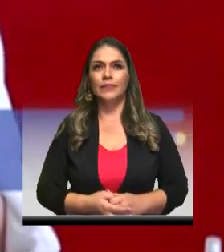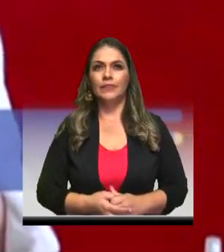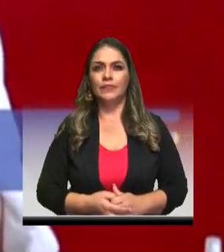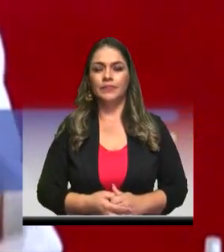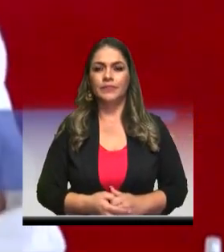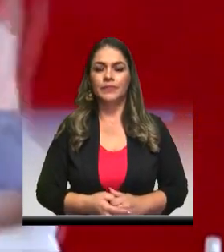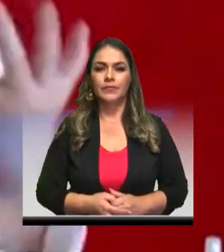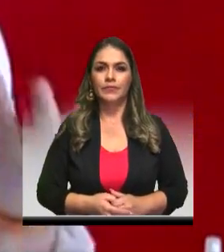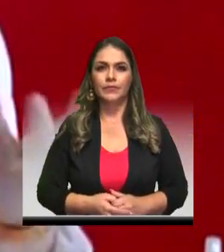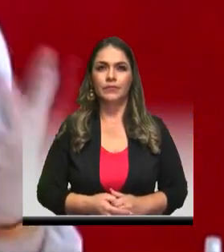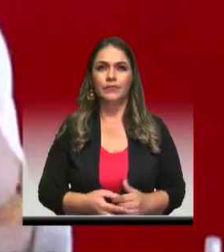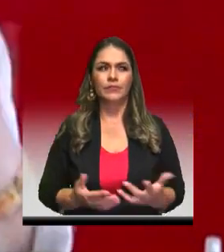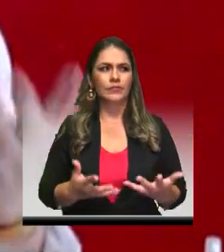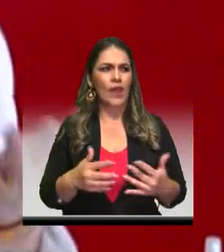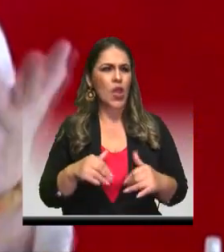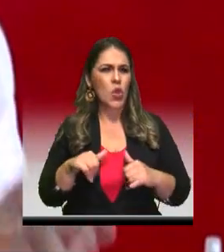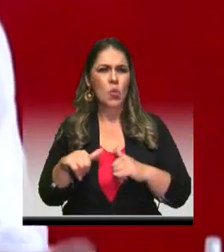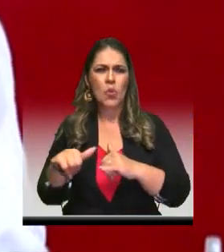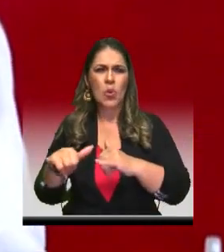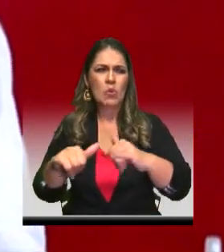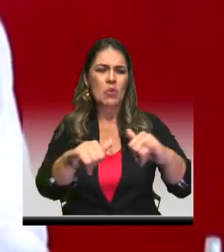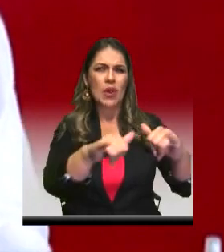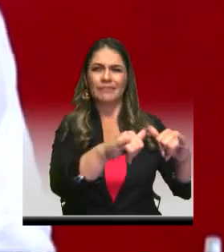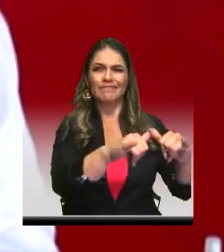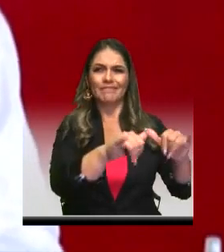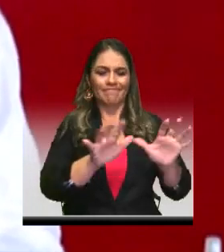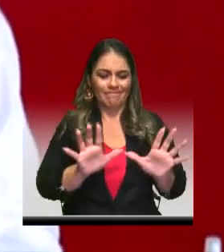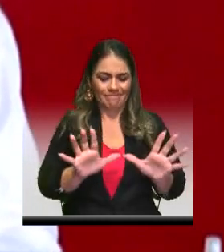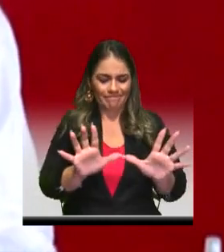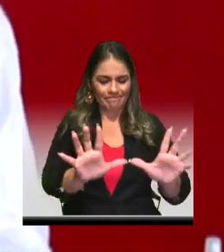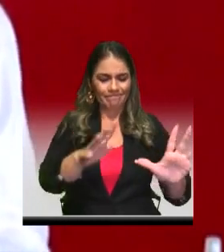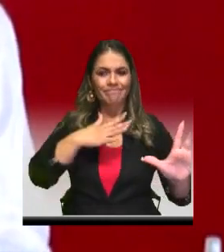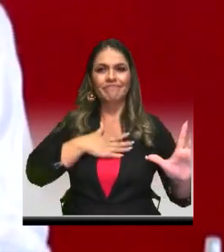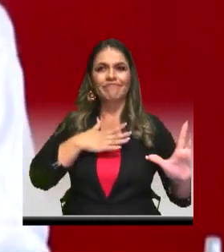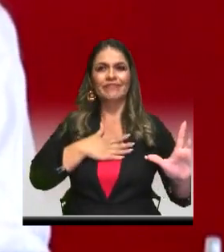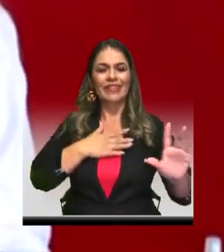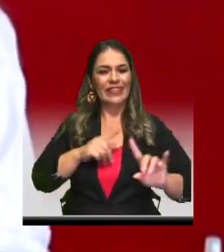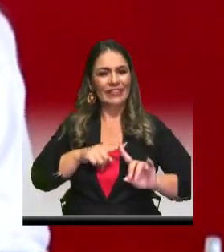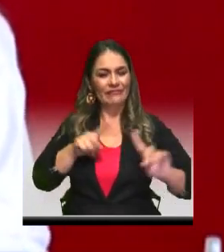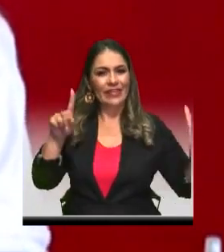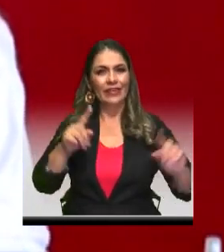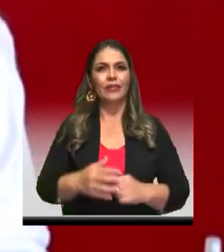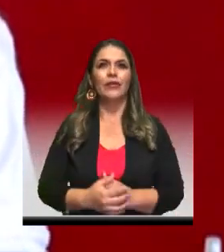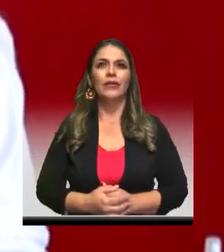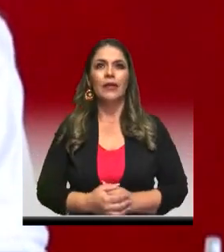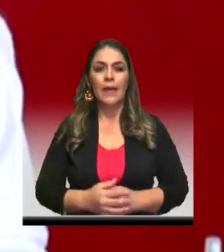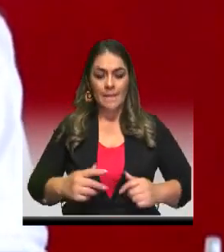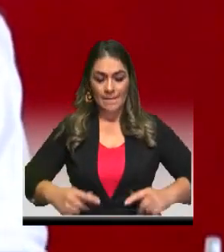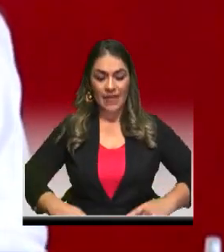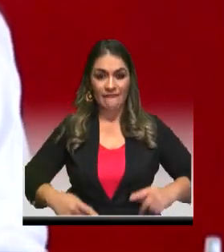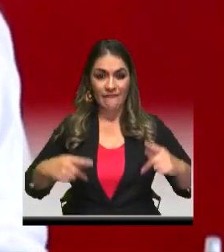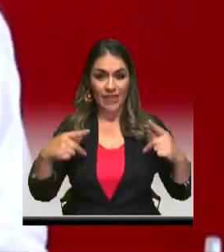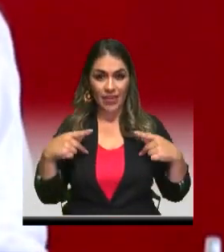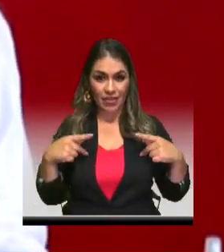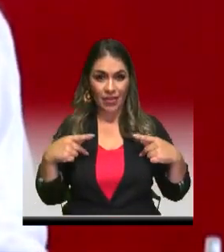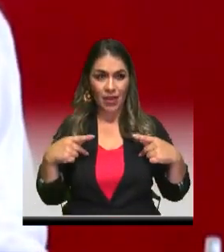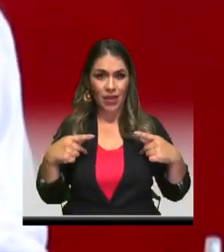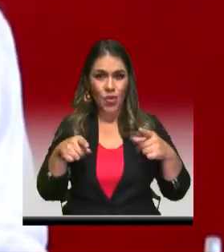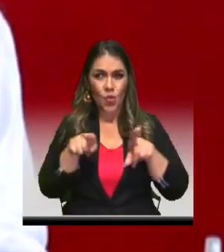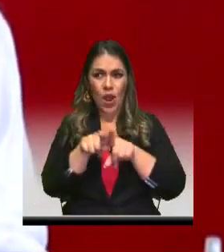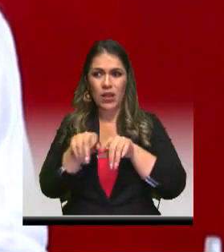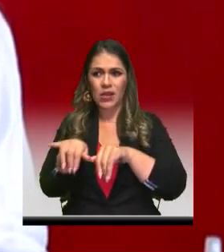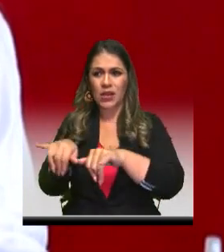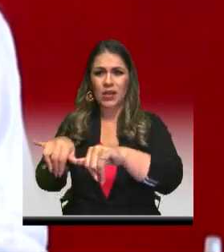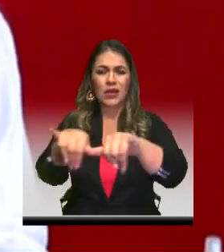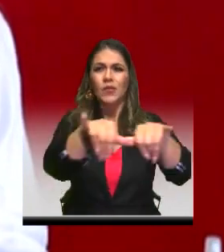a lo ordinario. O sea, no soy una persona ordinaria. No llevo un estilo de vida ordinario, porque incluso si yo me